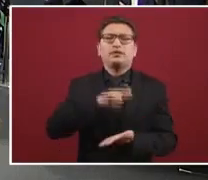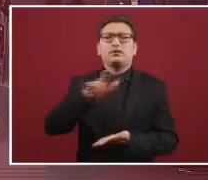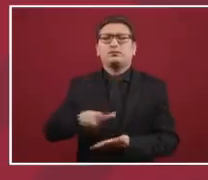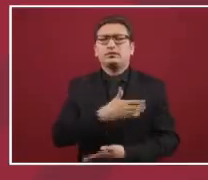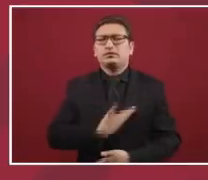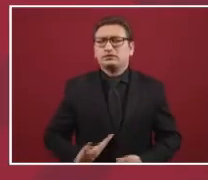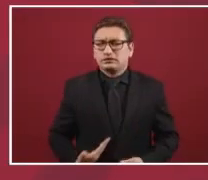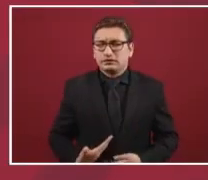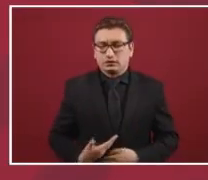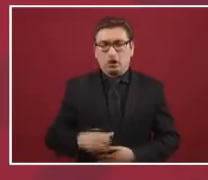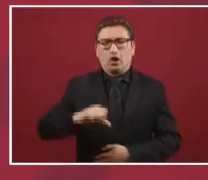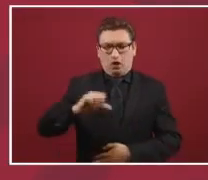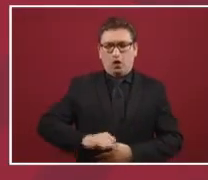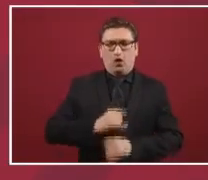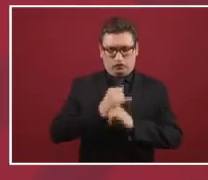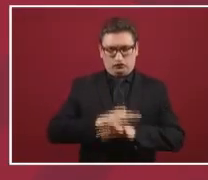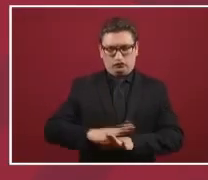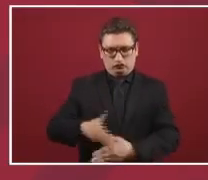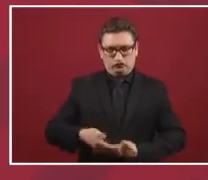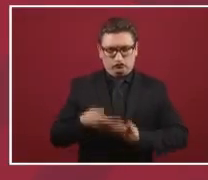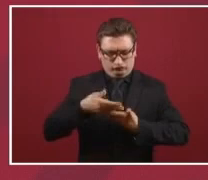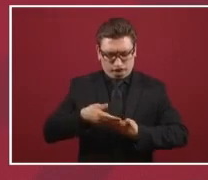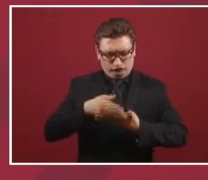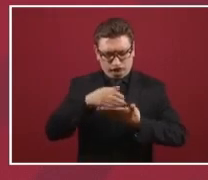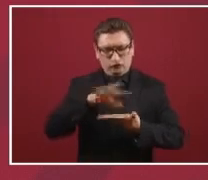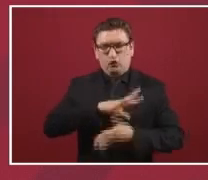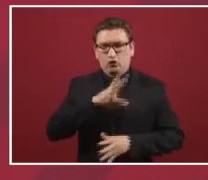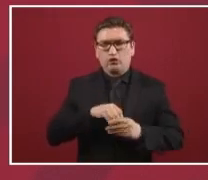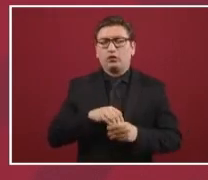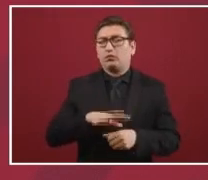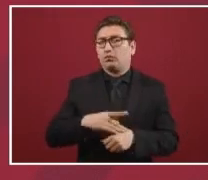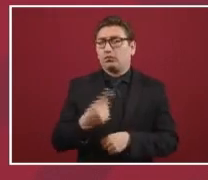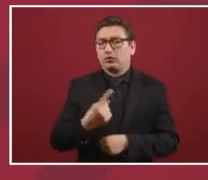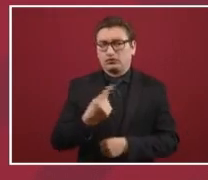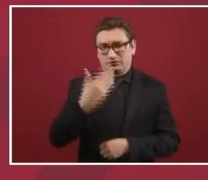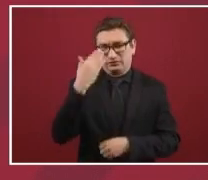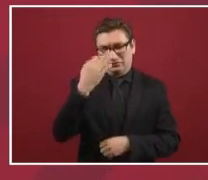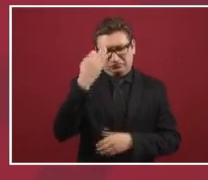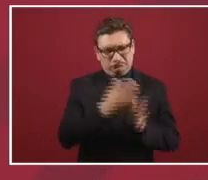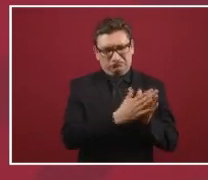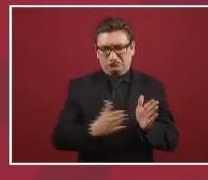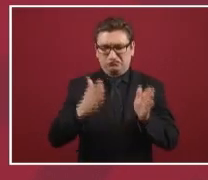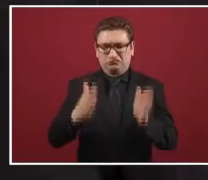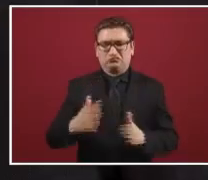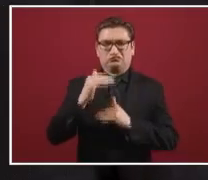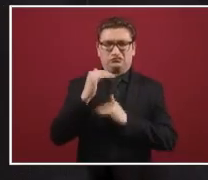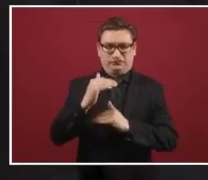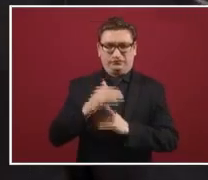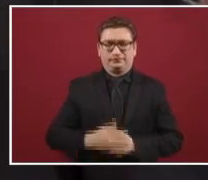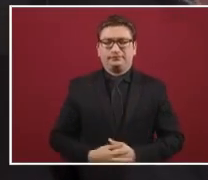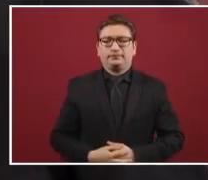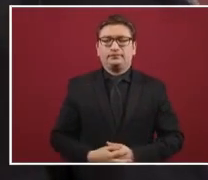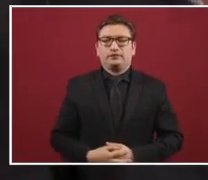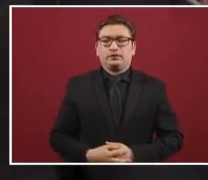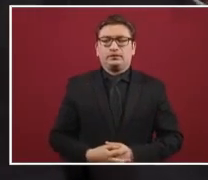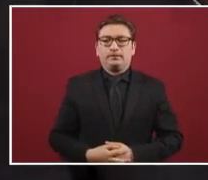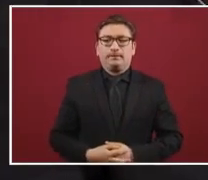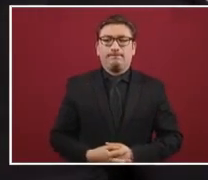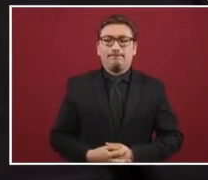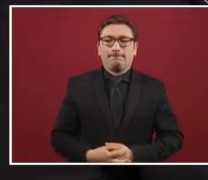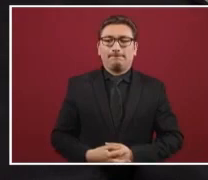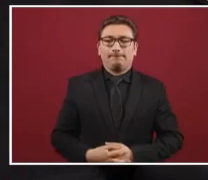Hoy tengo el informe porque se cierra ya el periodo de